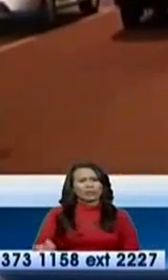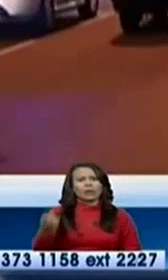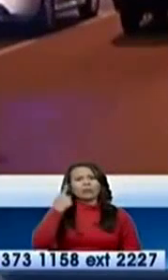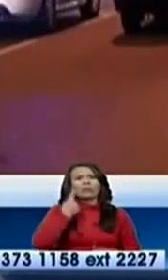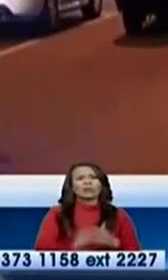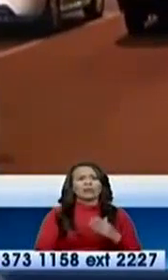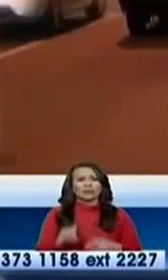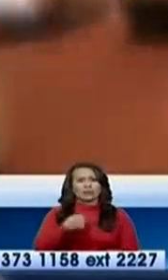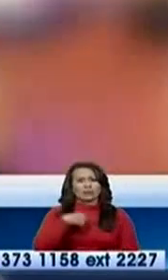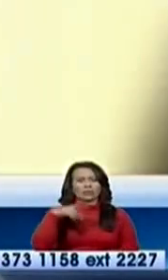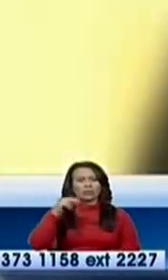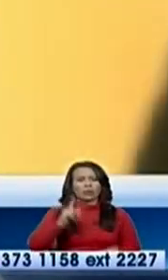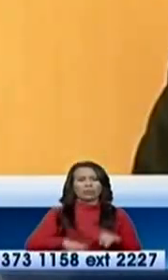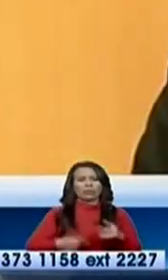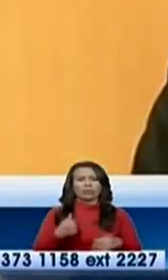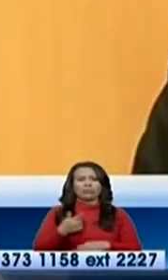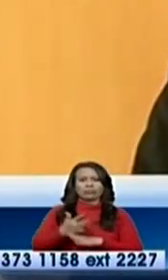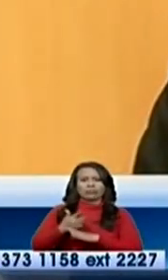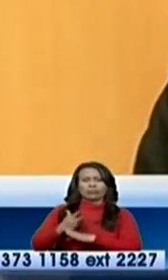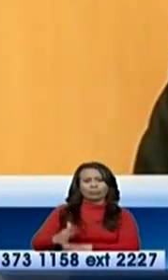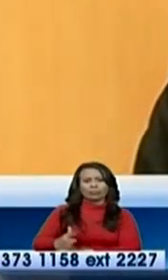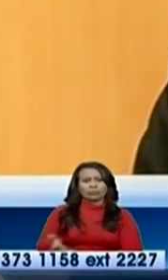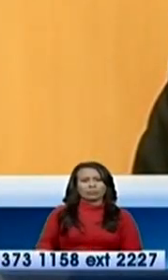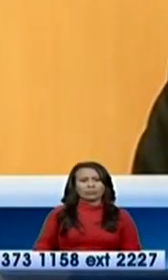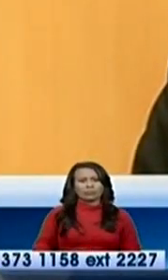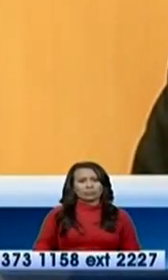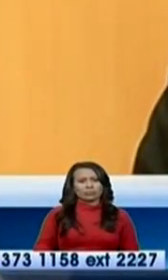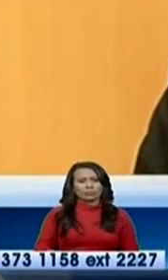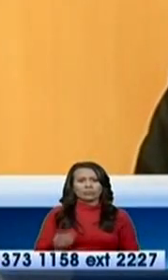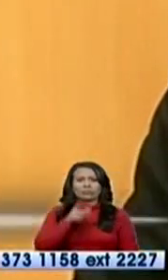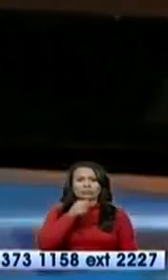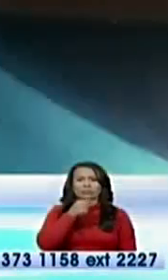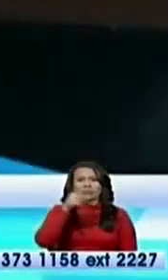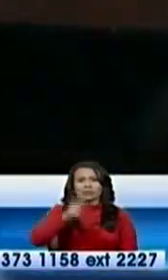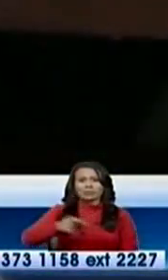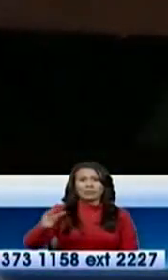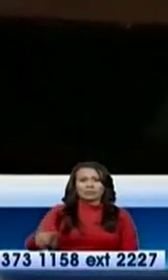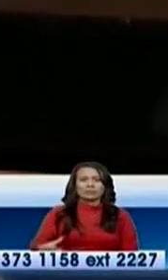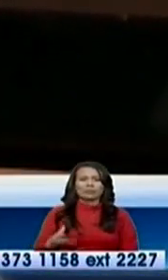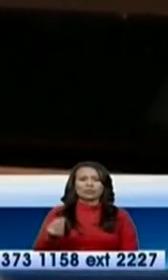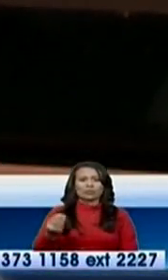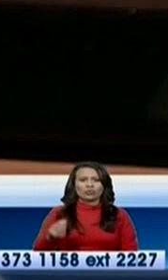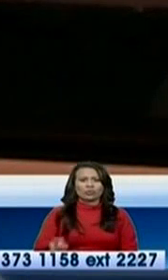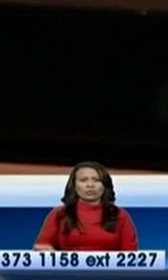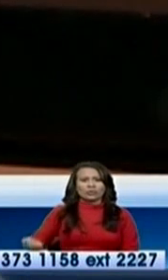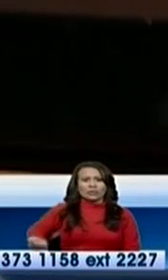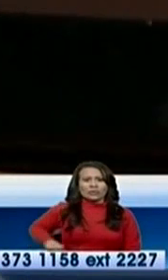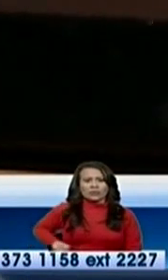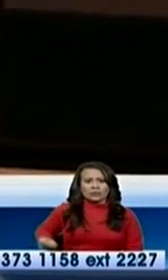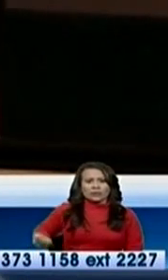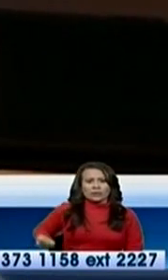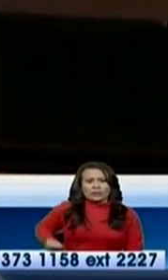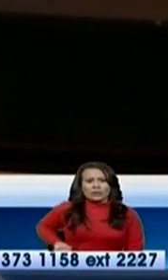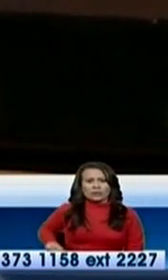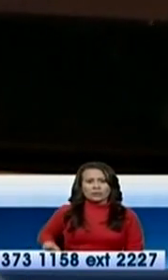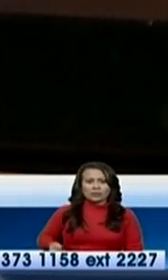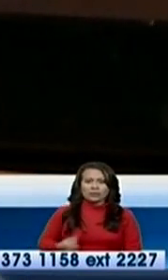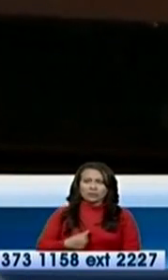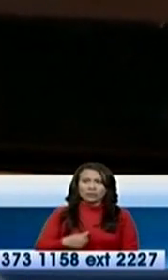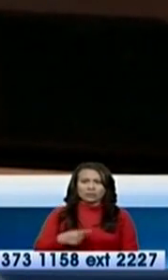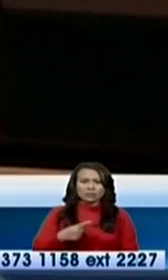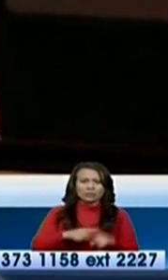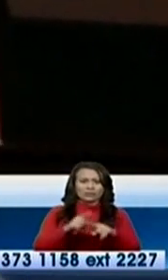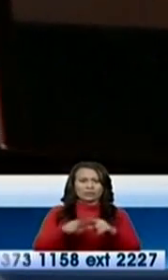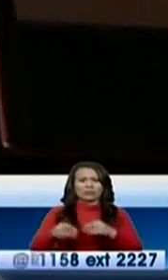ponga resistencia. Pues estos individuos permanentemente la hincaban con los cuchillos que tenían en